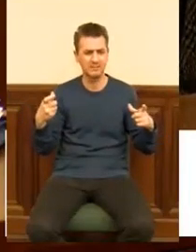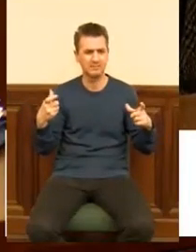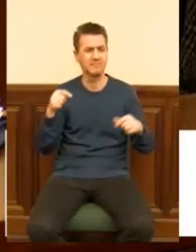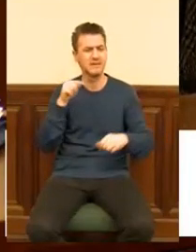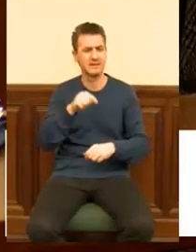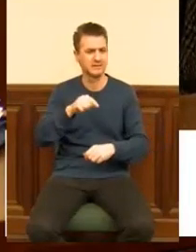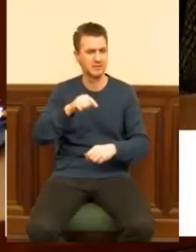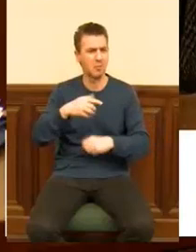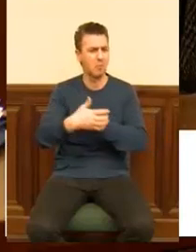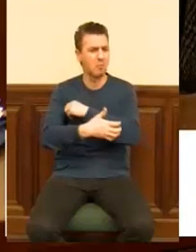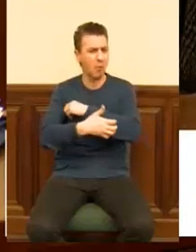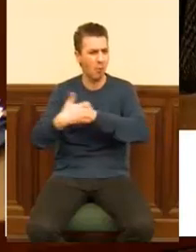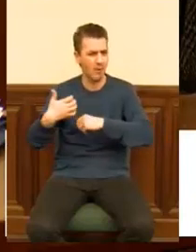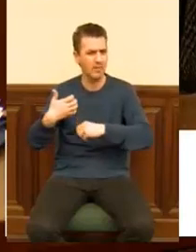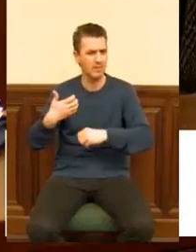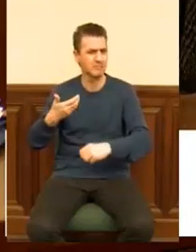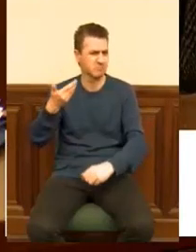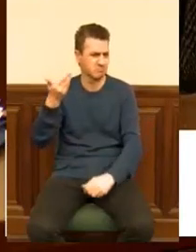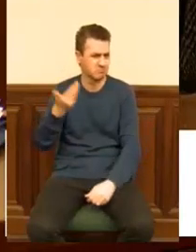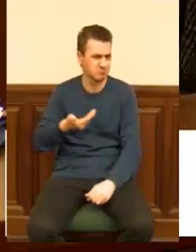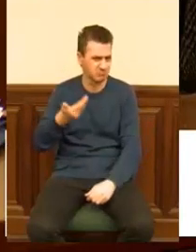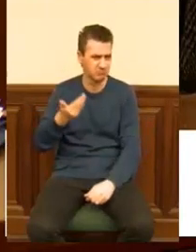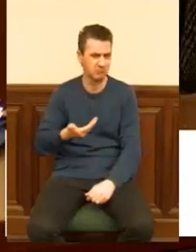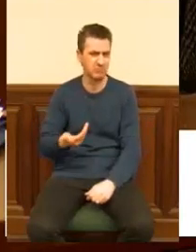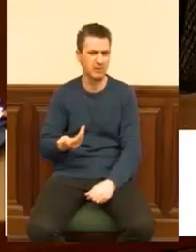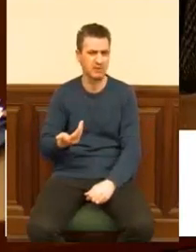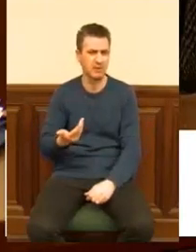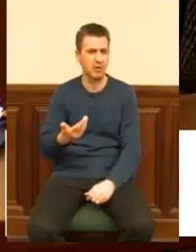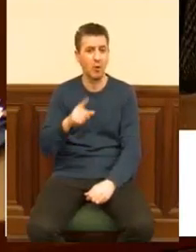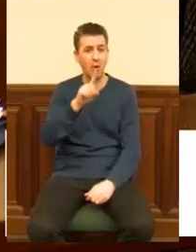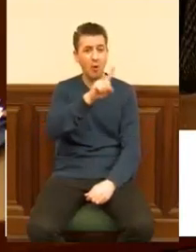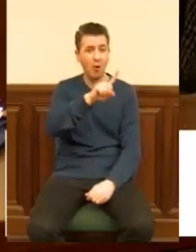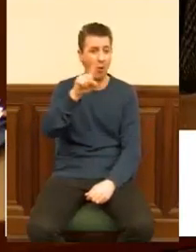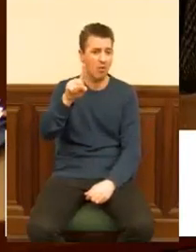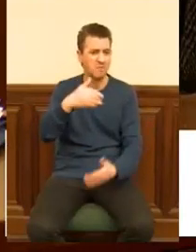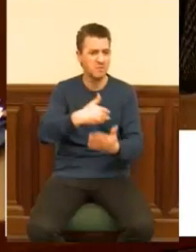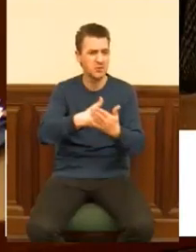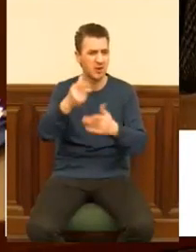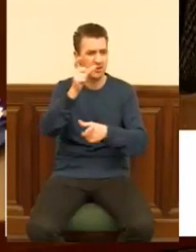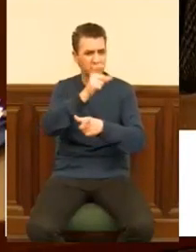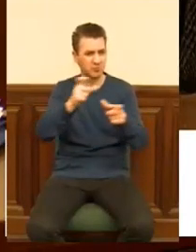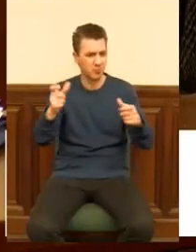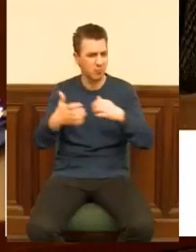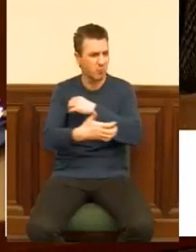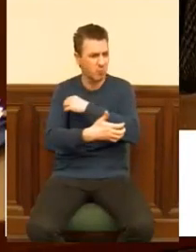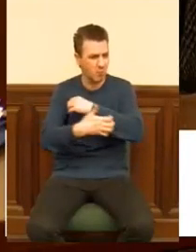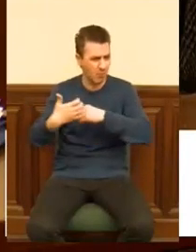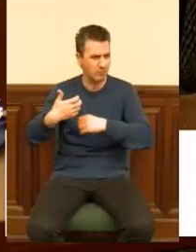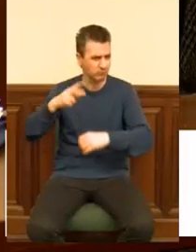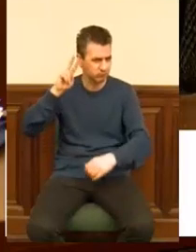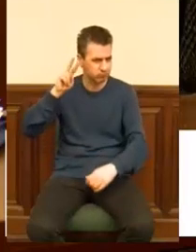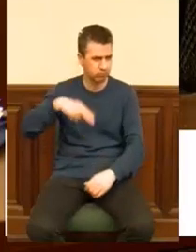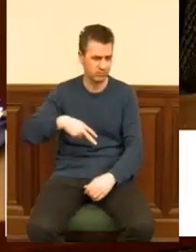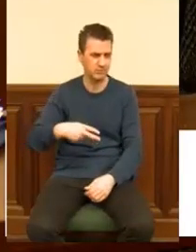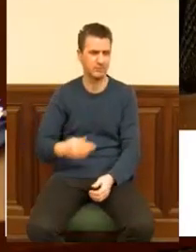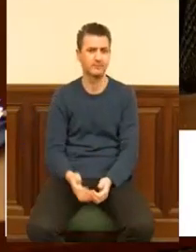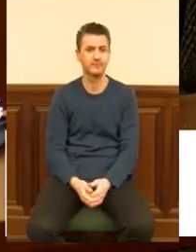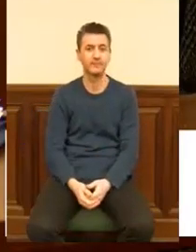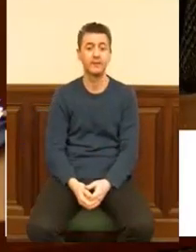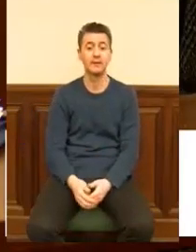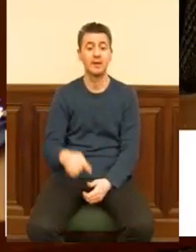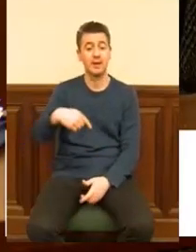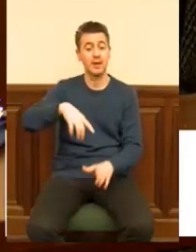ya los 11 millones de personas. Y en nuestra Comunidad de Madrid cabe